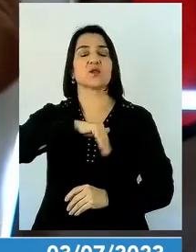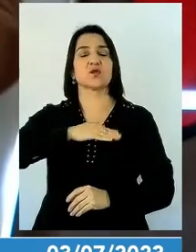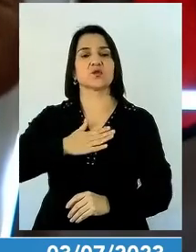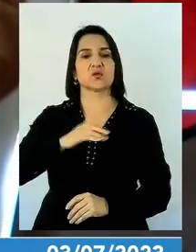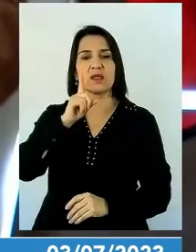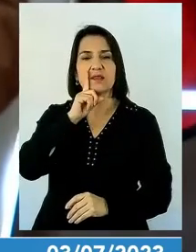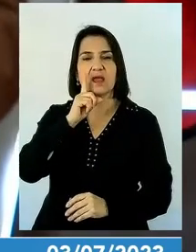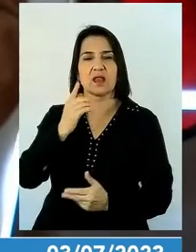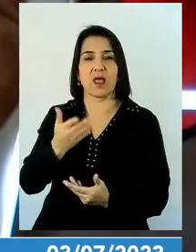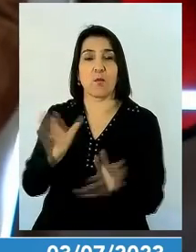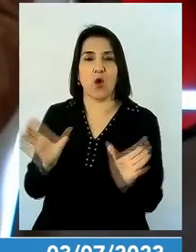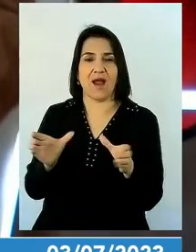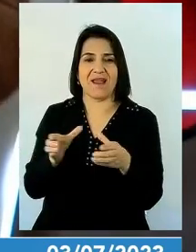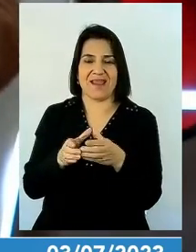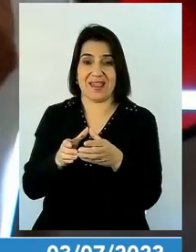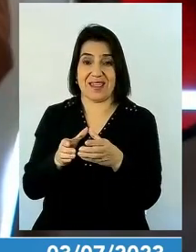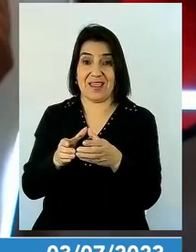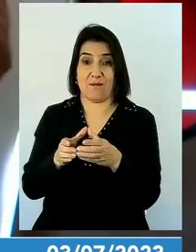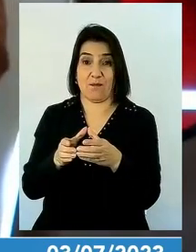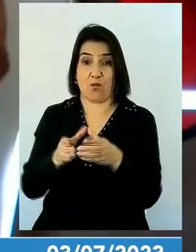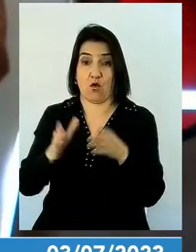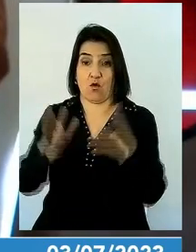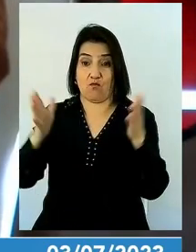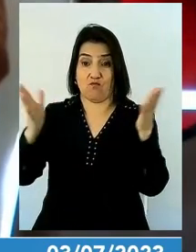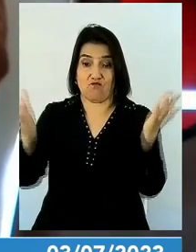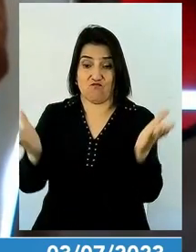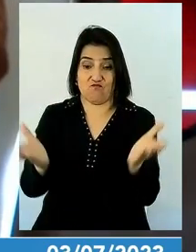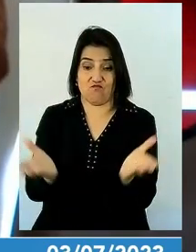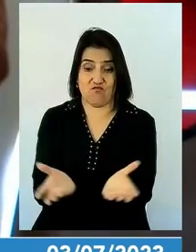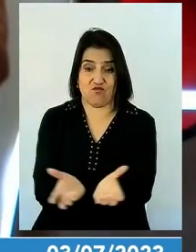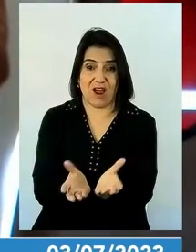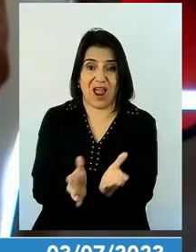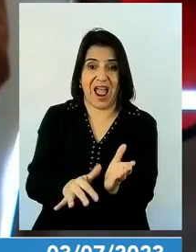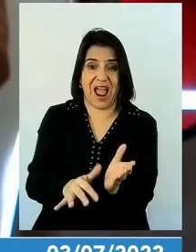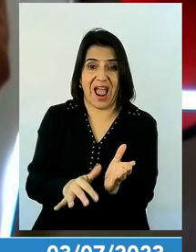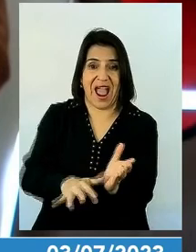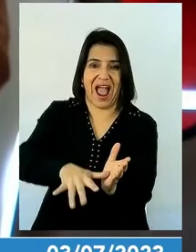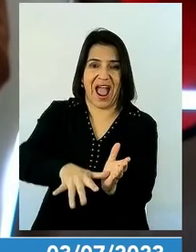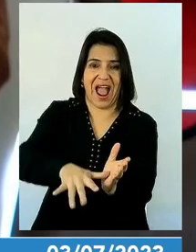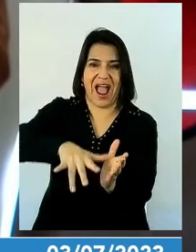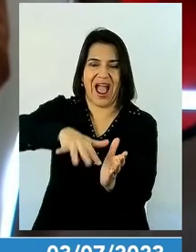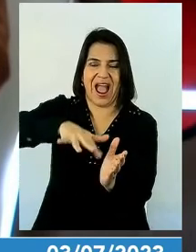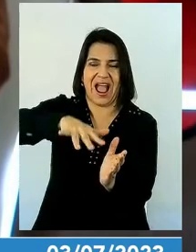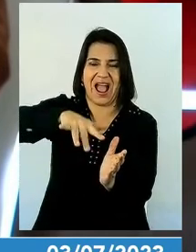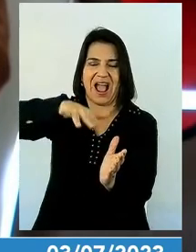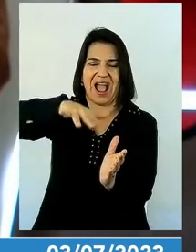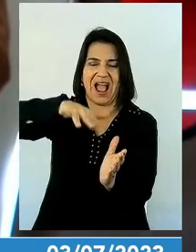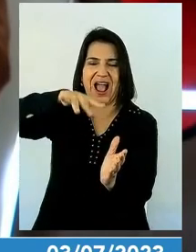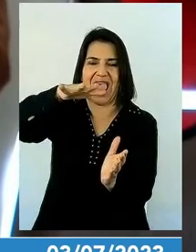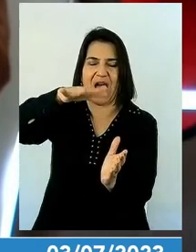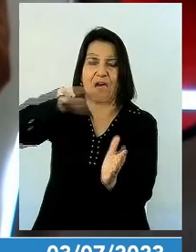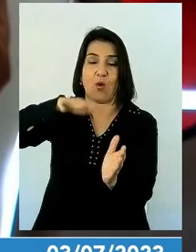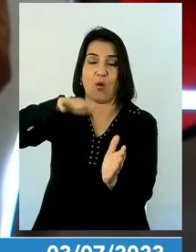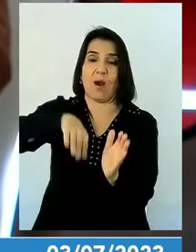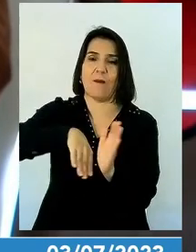de embalse, tal vez el más importante de Chile, pero sin embargo nos falta el producto, que es el